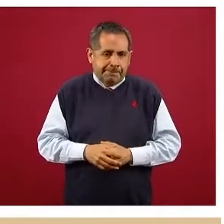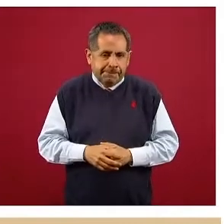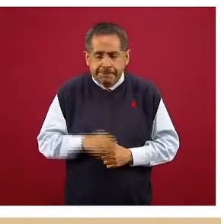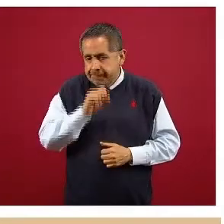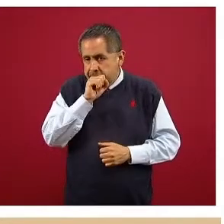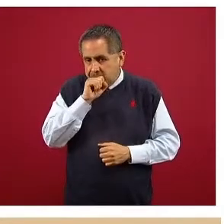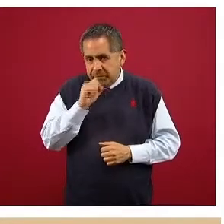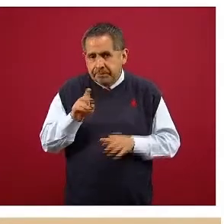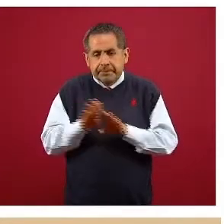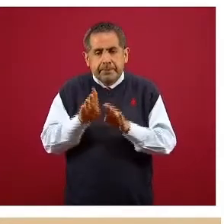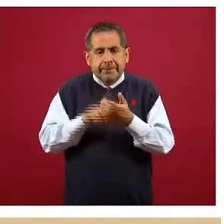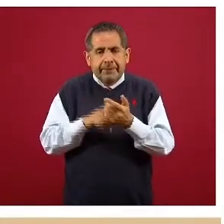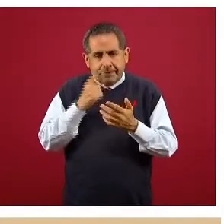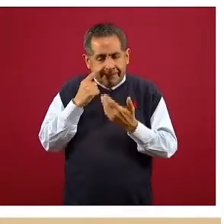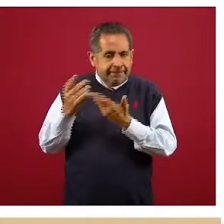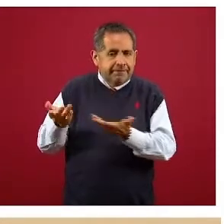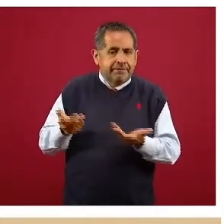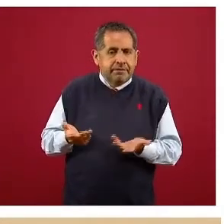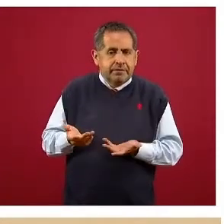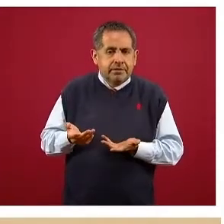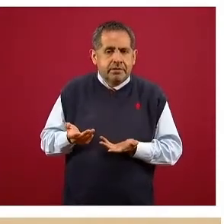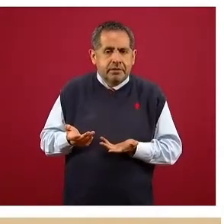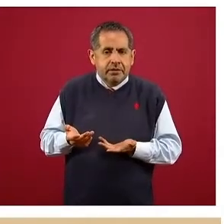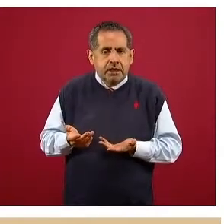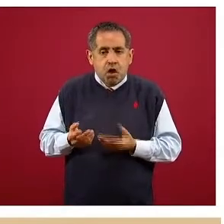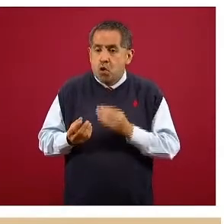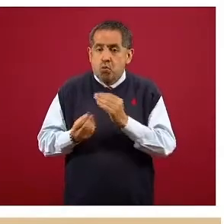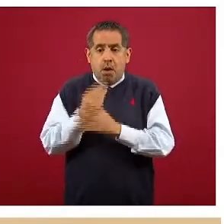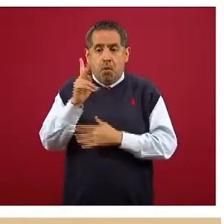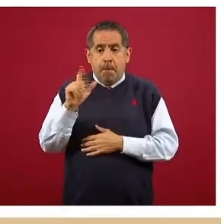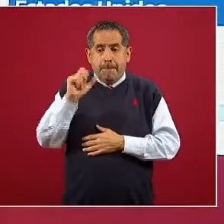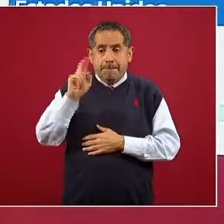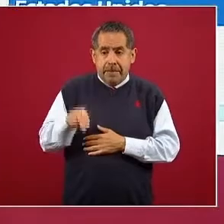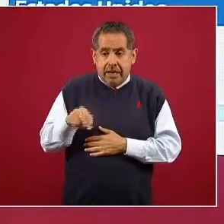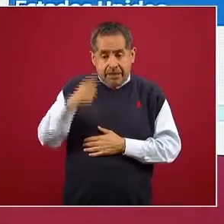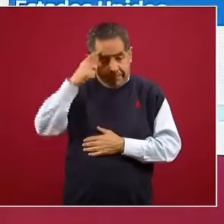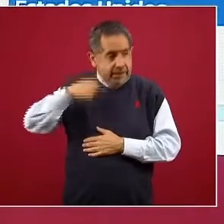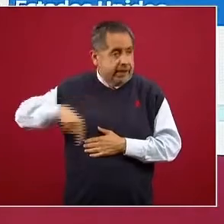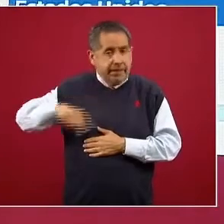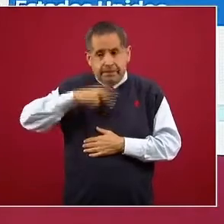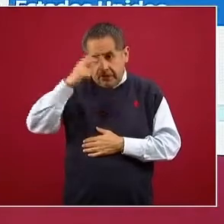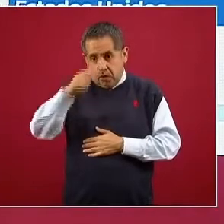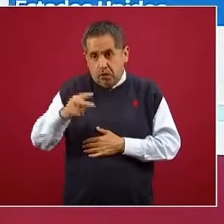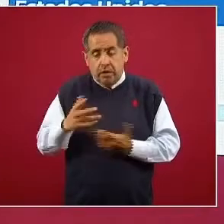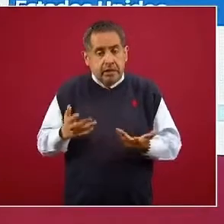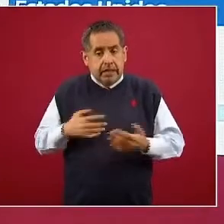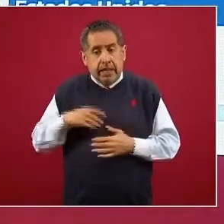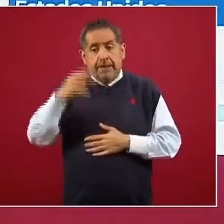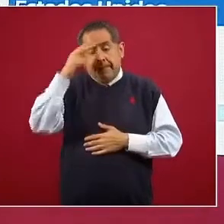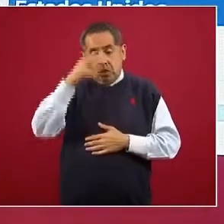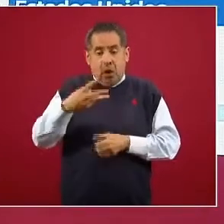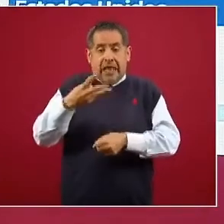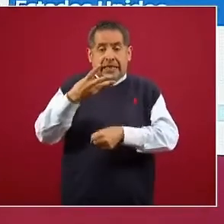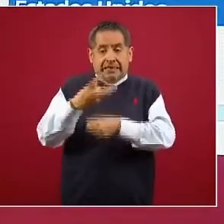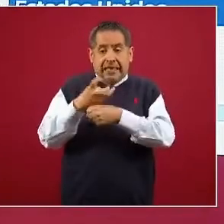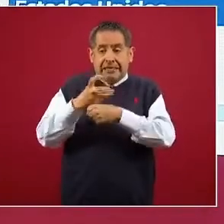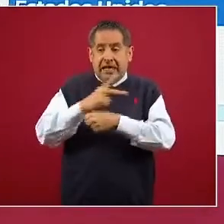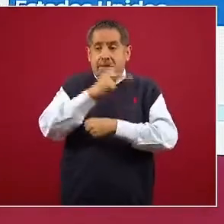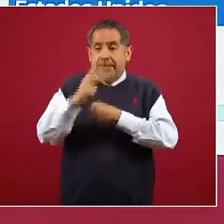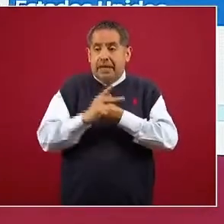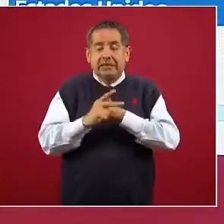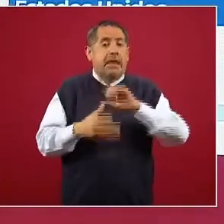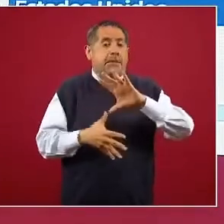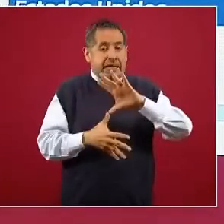Situaciones para hacer notar de esta nueva estrategia en nuestro país. México es el tercer país en